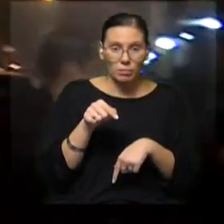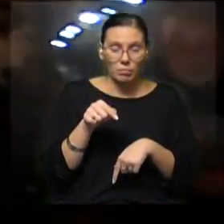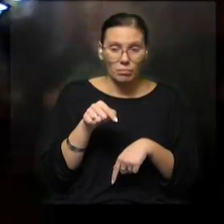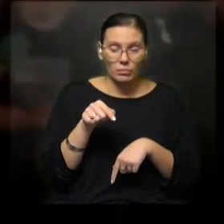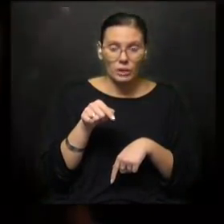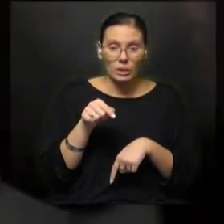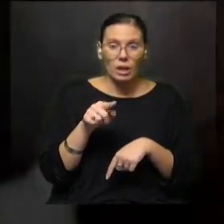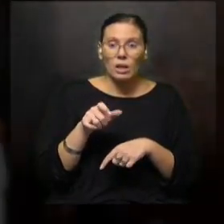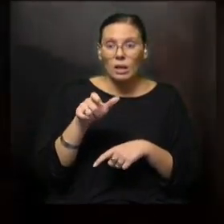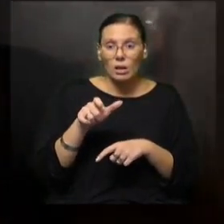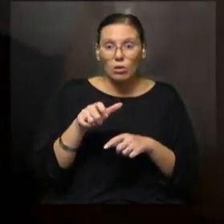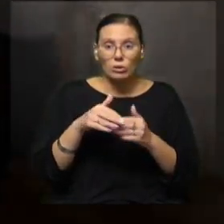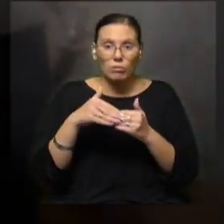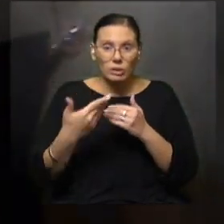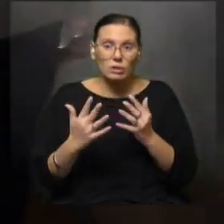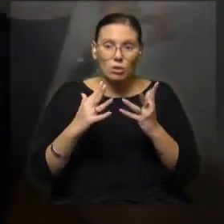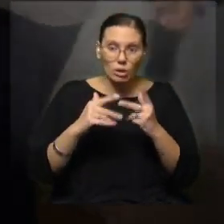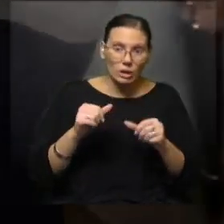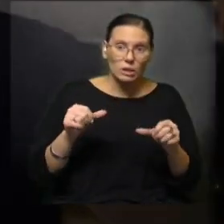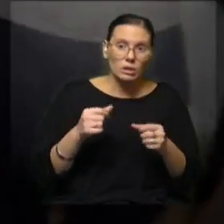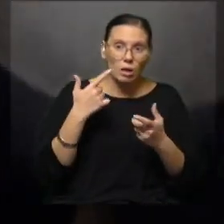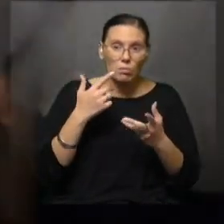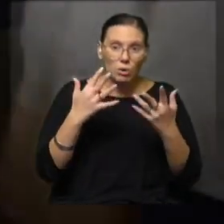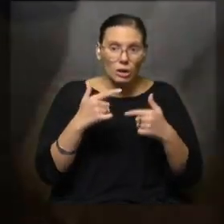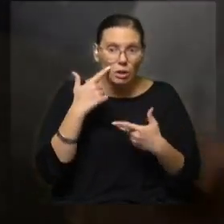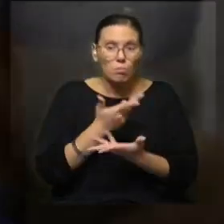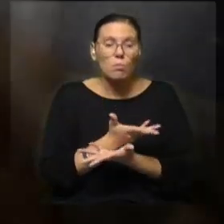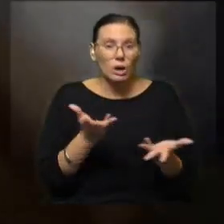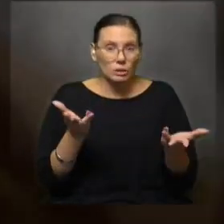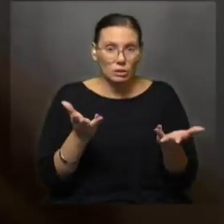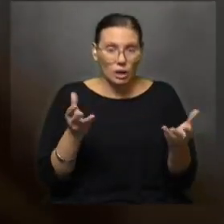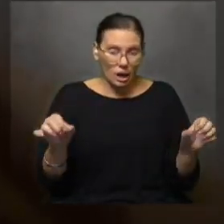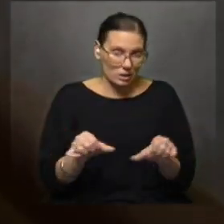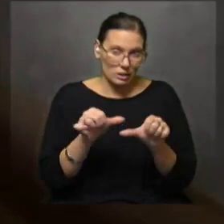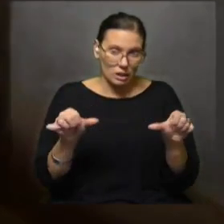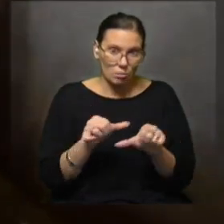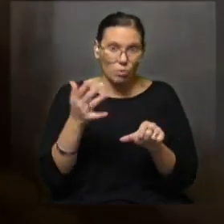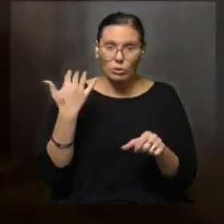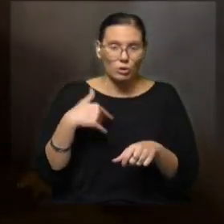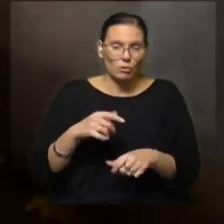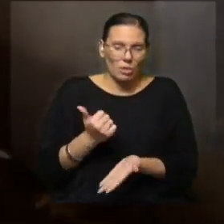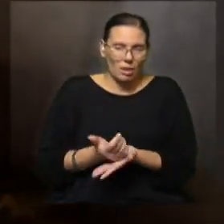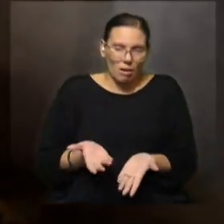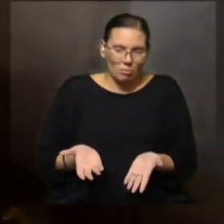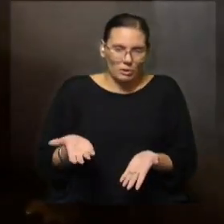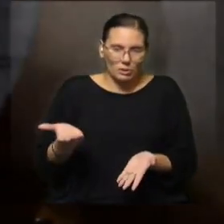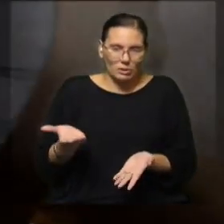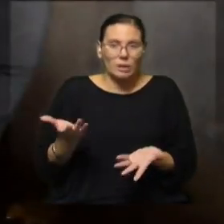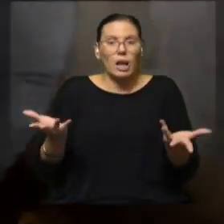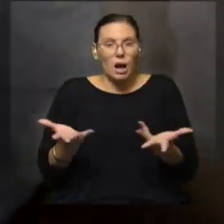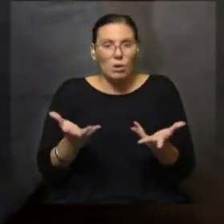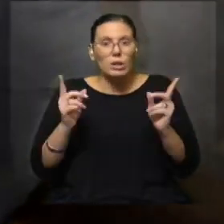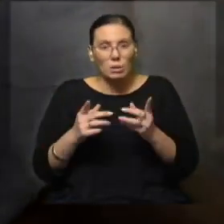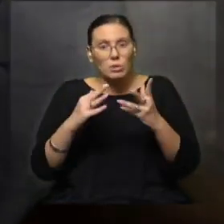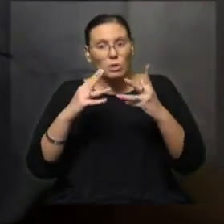esto es los vecinos organizados que hacemos una muestra de lo que pasó cuando nosotros no estábamos. Y bueno, y ahora también